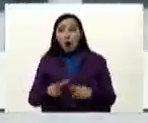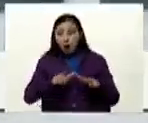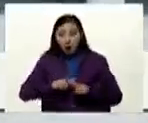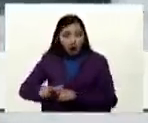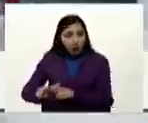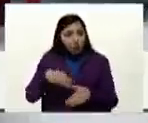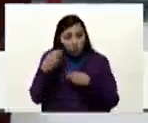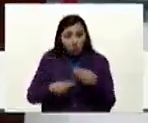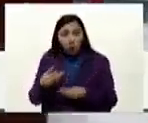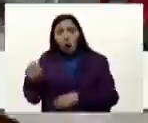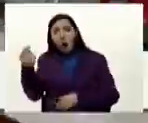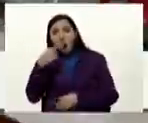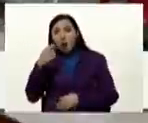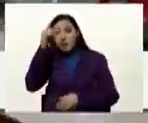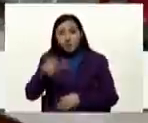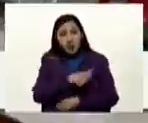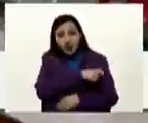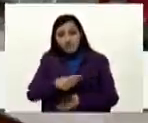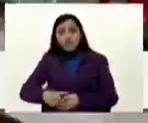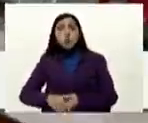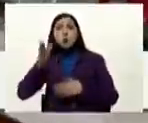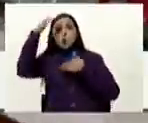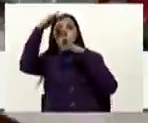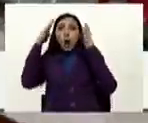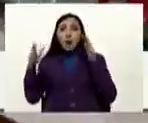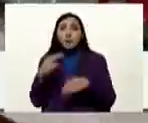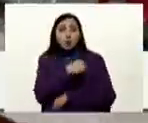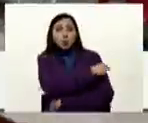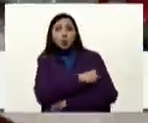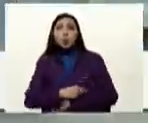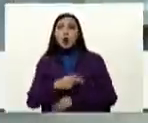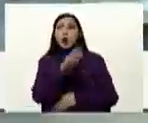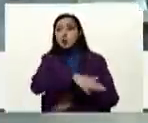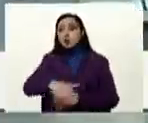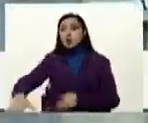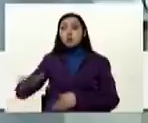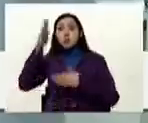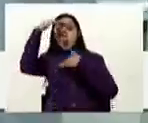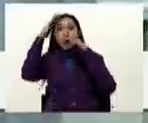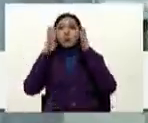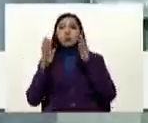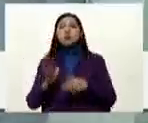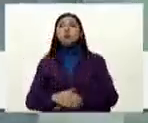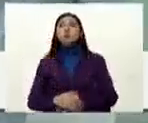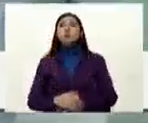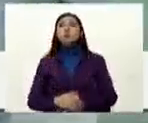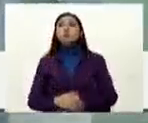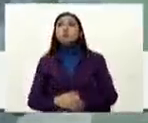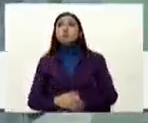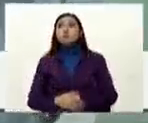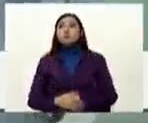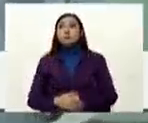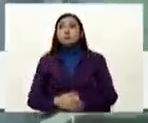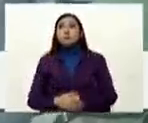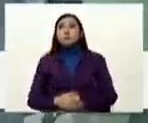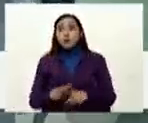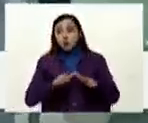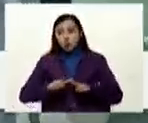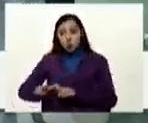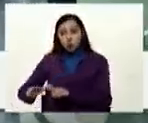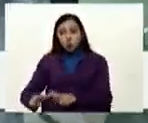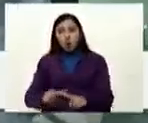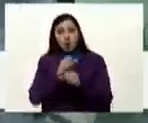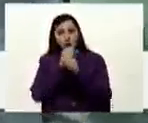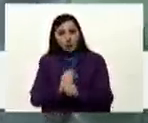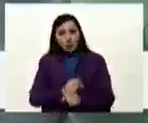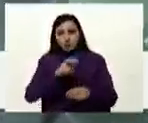cumple tratamiento a los pacientes que son atendidos en el hospital pediátrico. Aquí estamos observando lo que es el área de espera para que